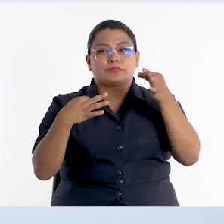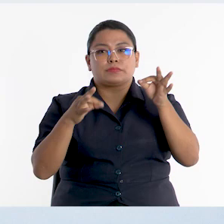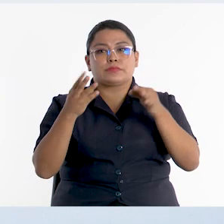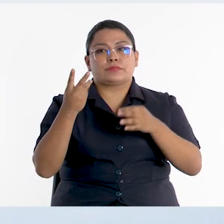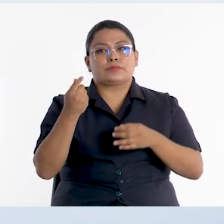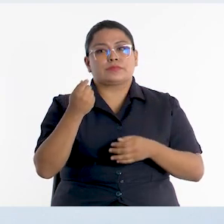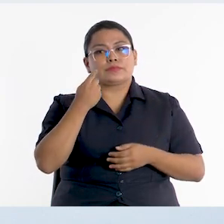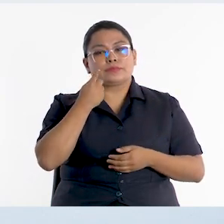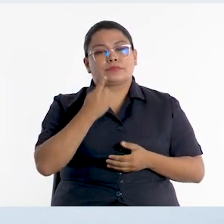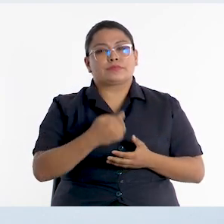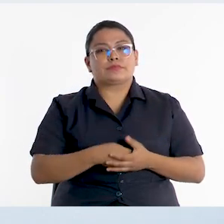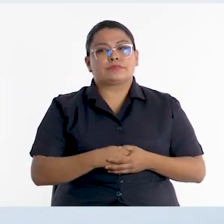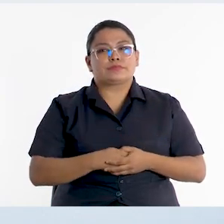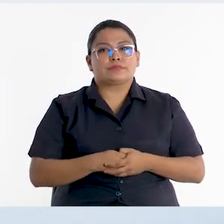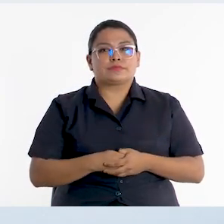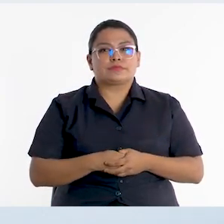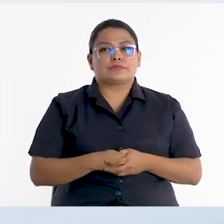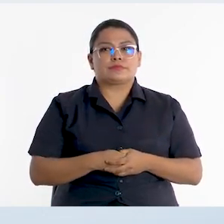numéricas.